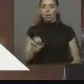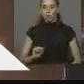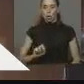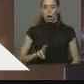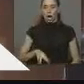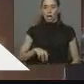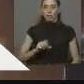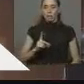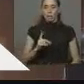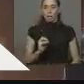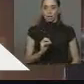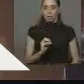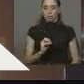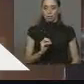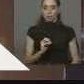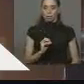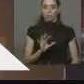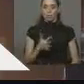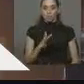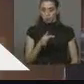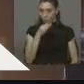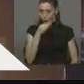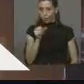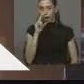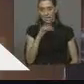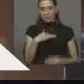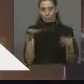Armando, y más o menos en este tono,